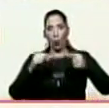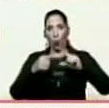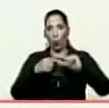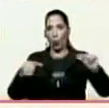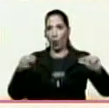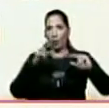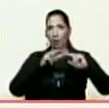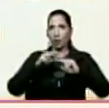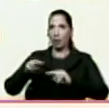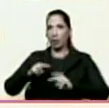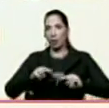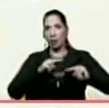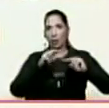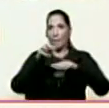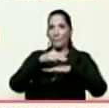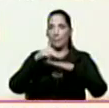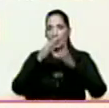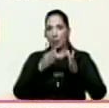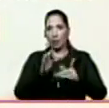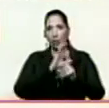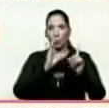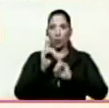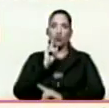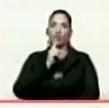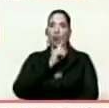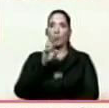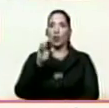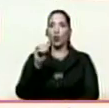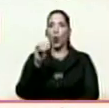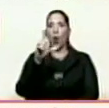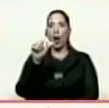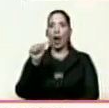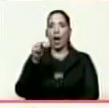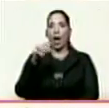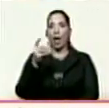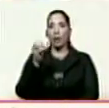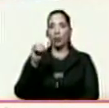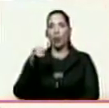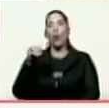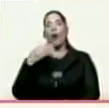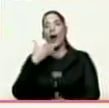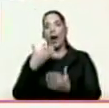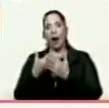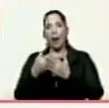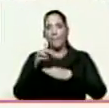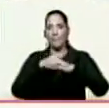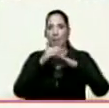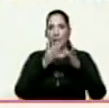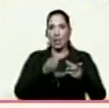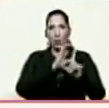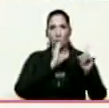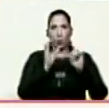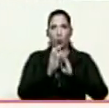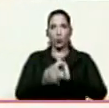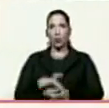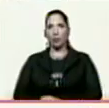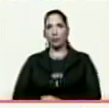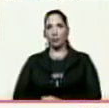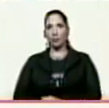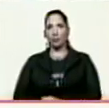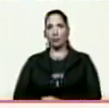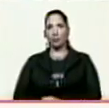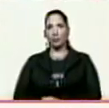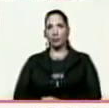las editoriales del Ministerio de la Cultura con el nombre de Rolando Corao. Bien, muchísimas gracias. Fueron declaraciones del ministro del Poder Popular para la Cultura,